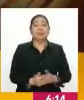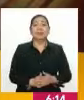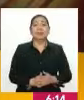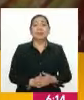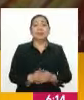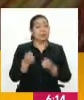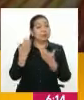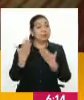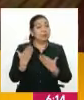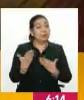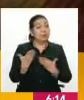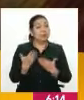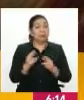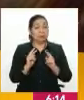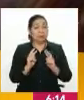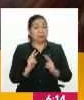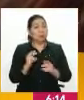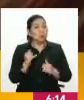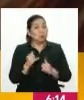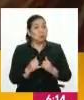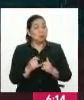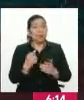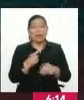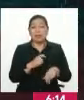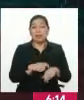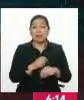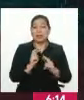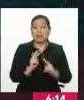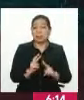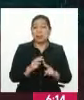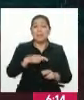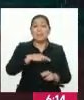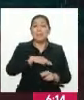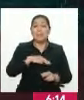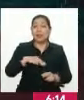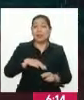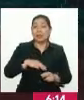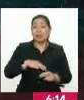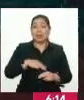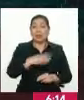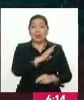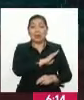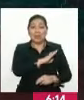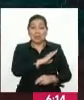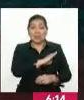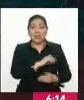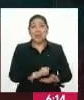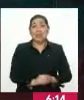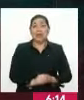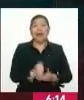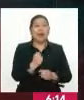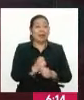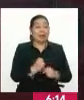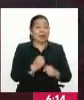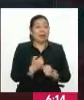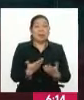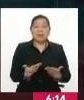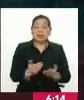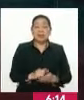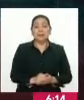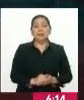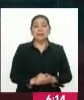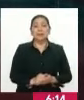Tenemos una información de último minuto. Tiene que ver con el Ministerio Público, atención, con la labor de la Fiscalía